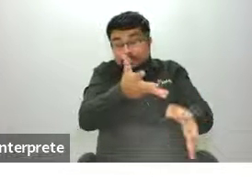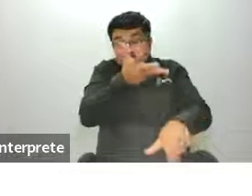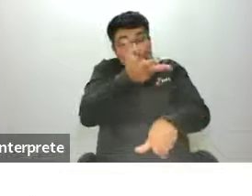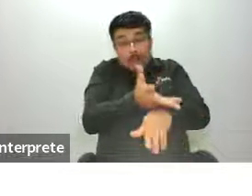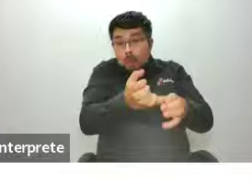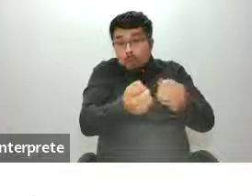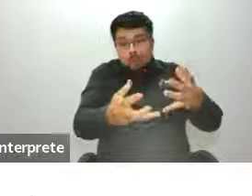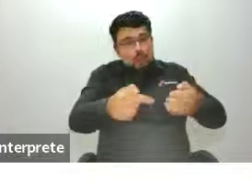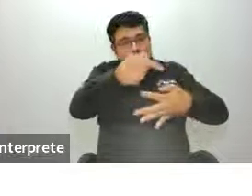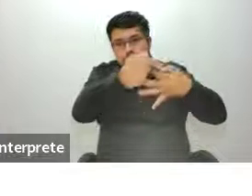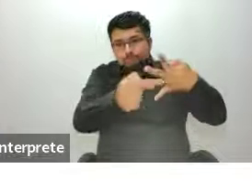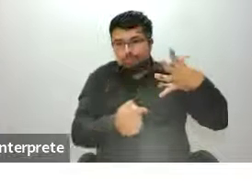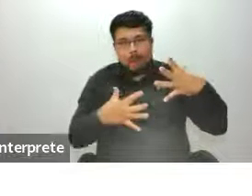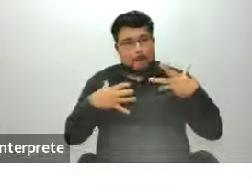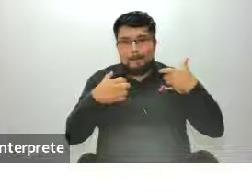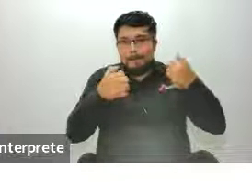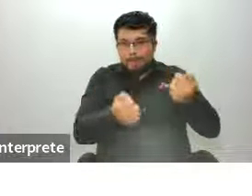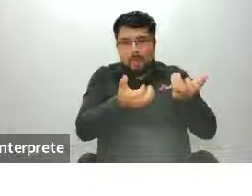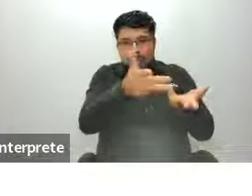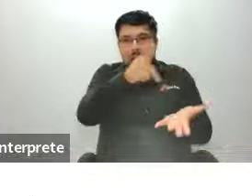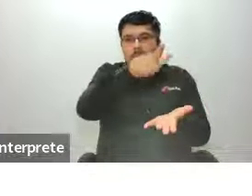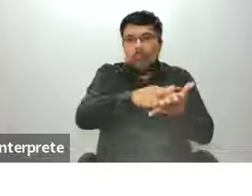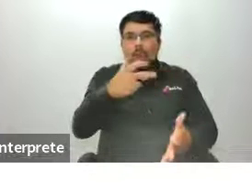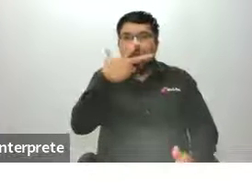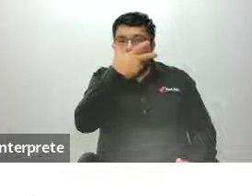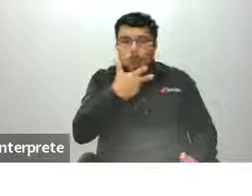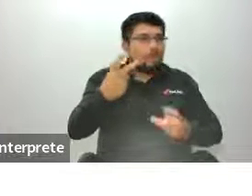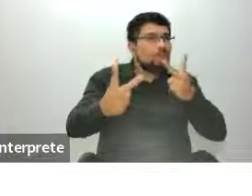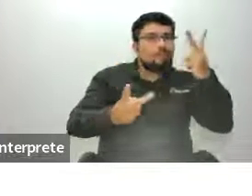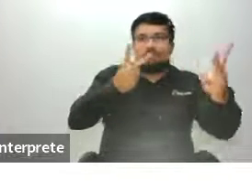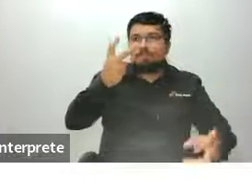través del lenguaje desde la perspectiva visual y espacial,